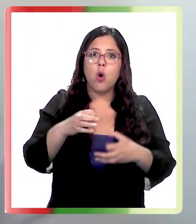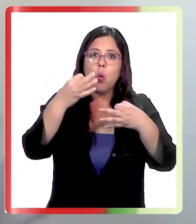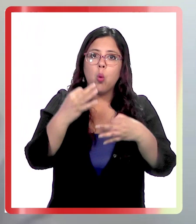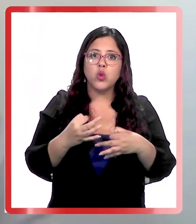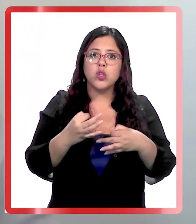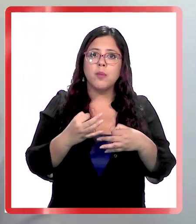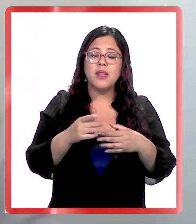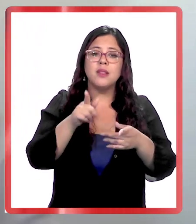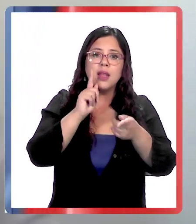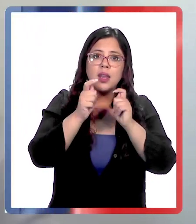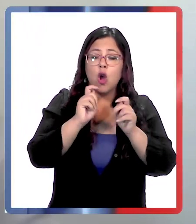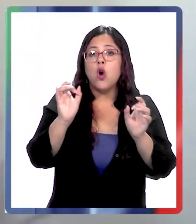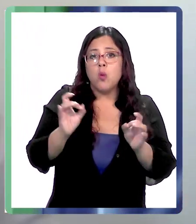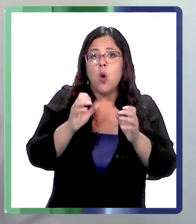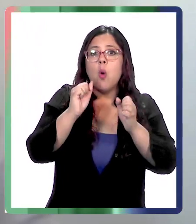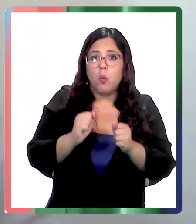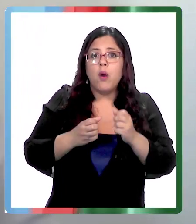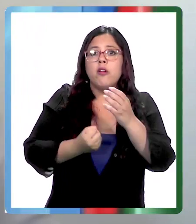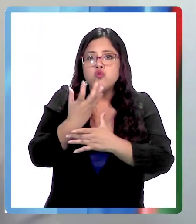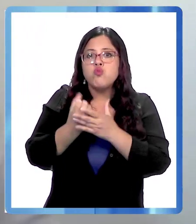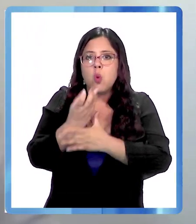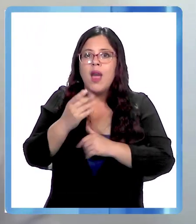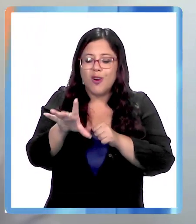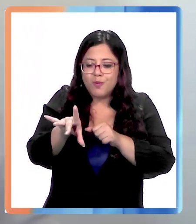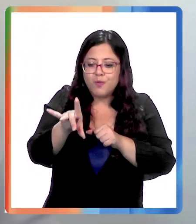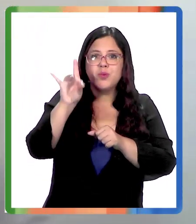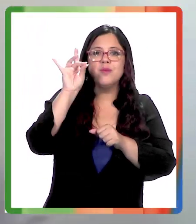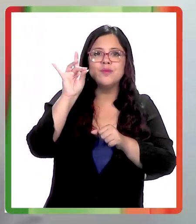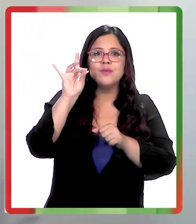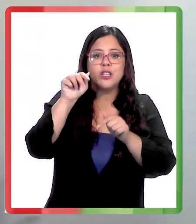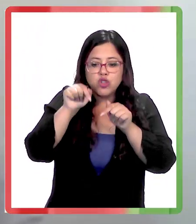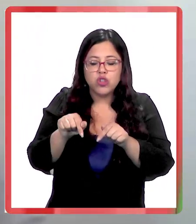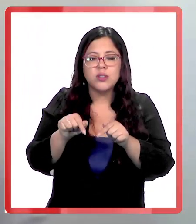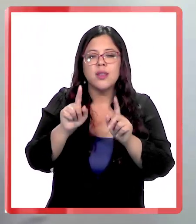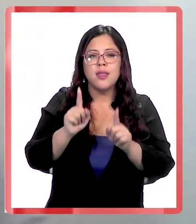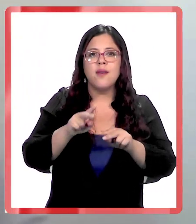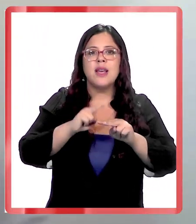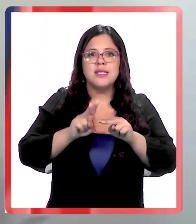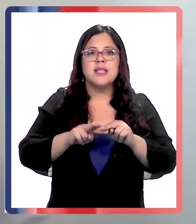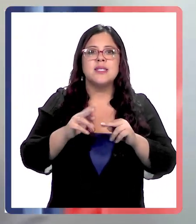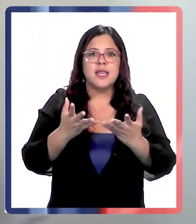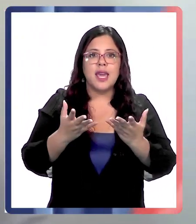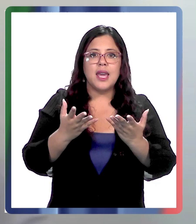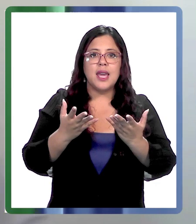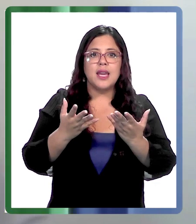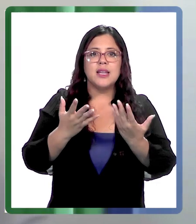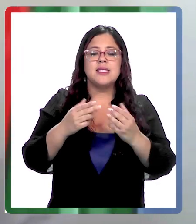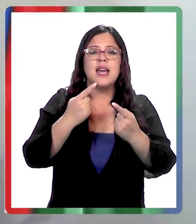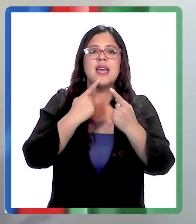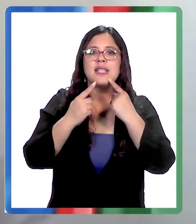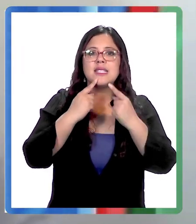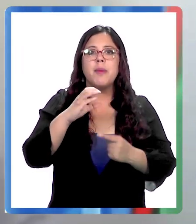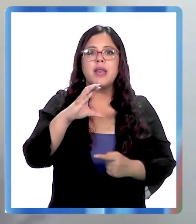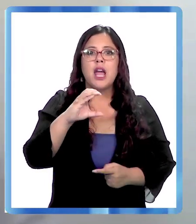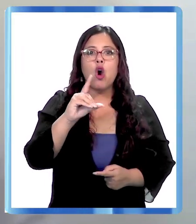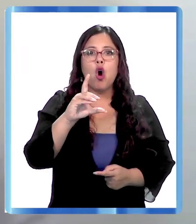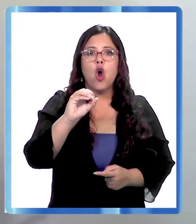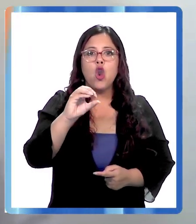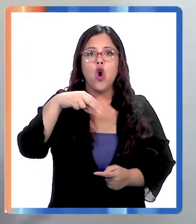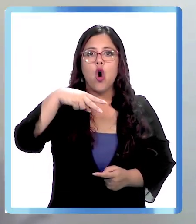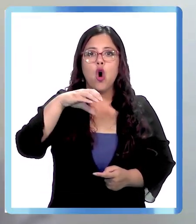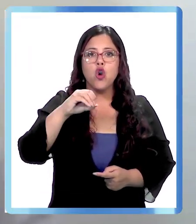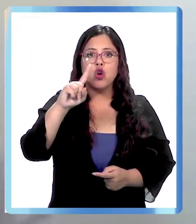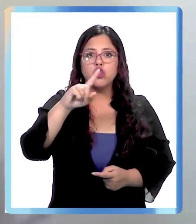le queda de vida tiene riesgo de desarrollar nuevos pólipos. Por lo tanto, tiene que realizarse la colonoscopía con alguna